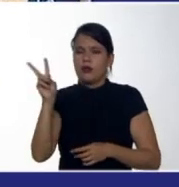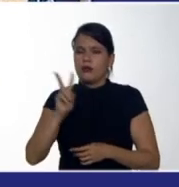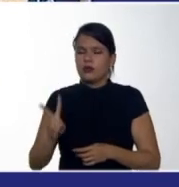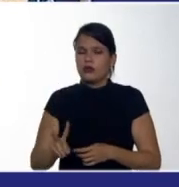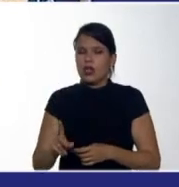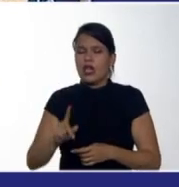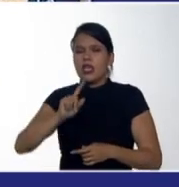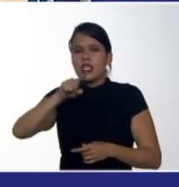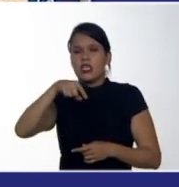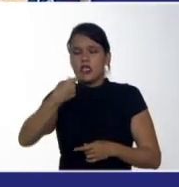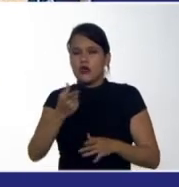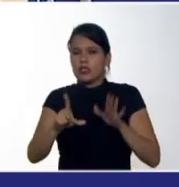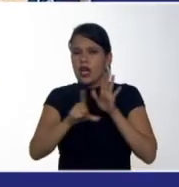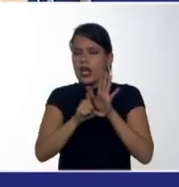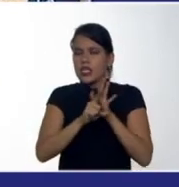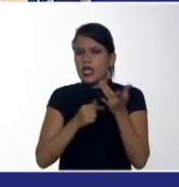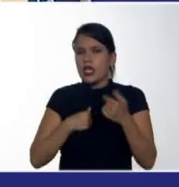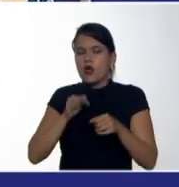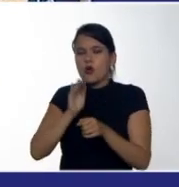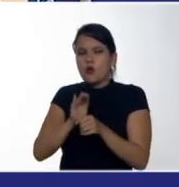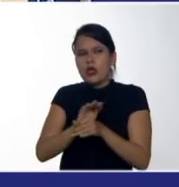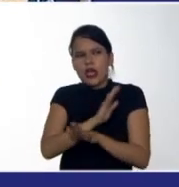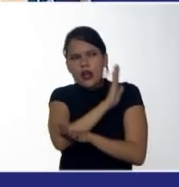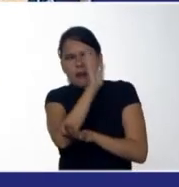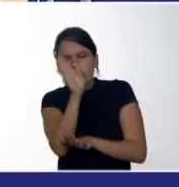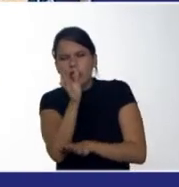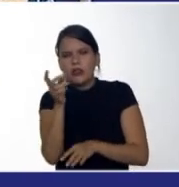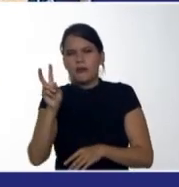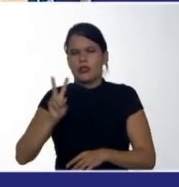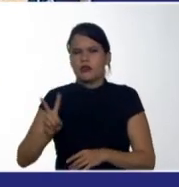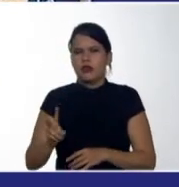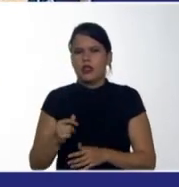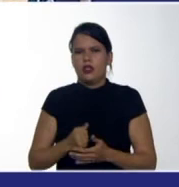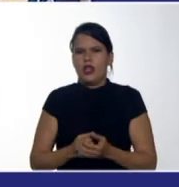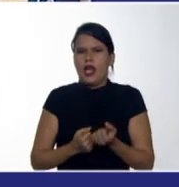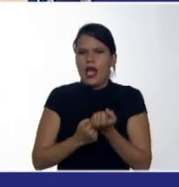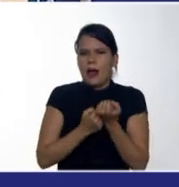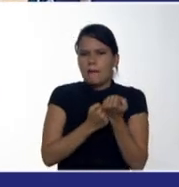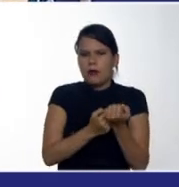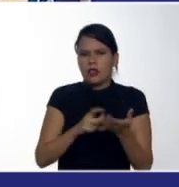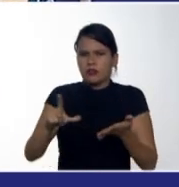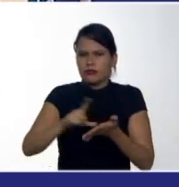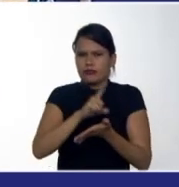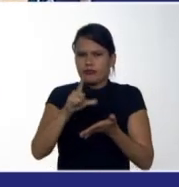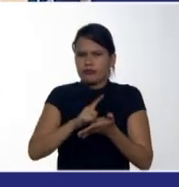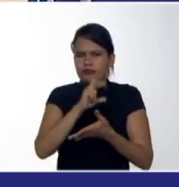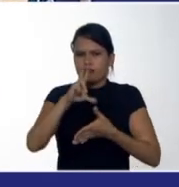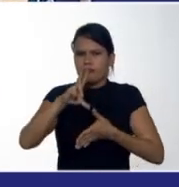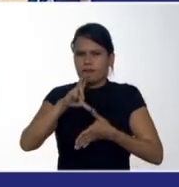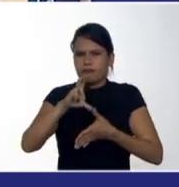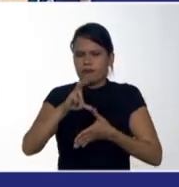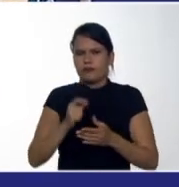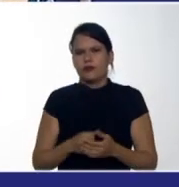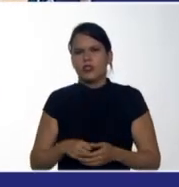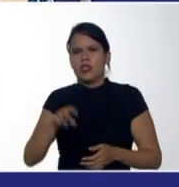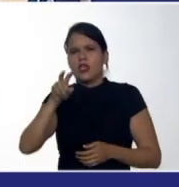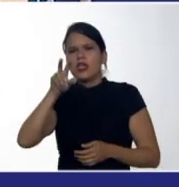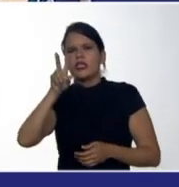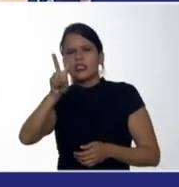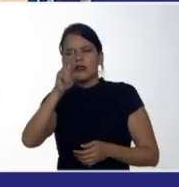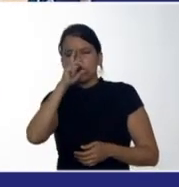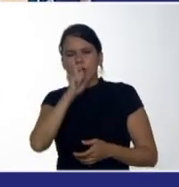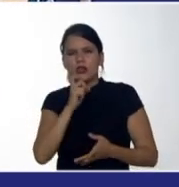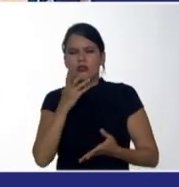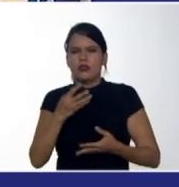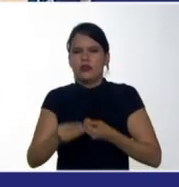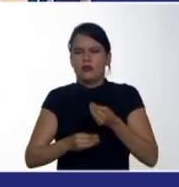y otras leyes que protegen el ambiente en Venezuela. Apóyate en la colección Bicentenario. Segundo año,